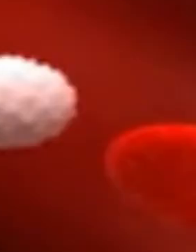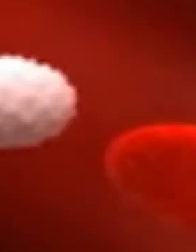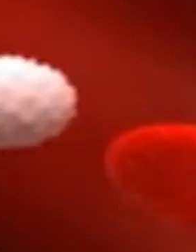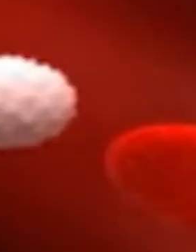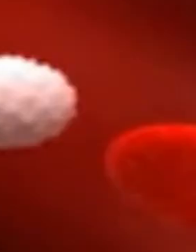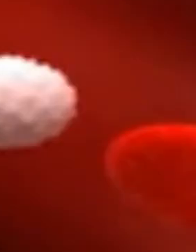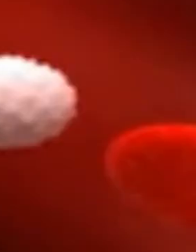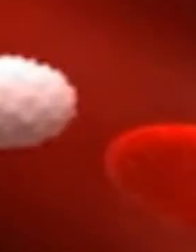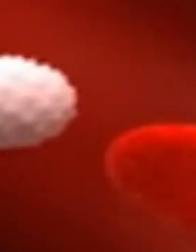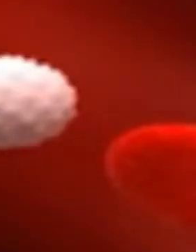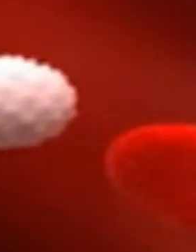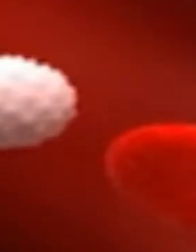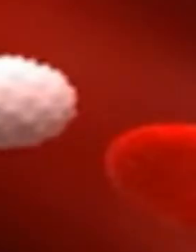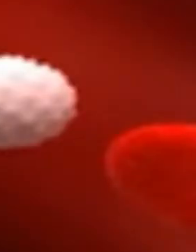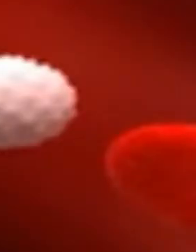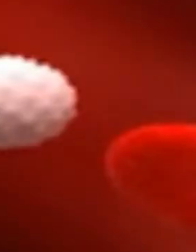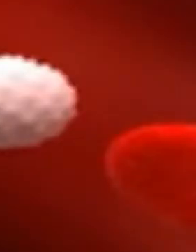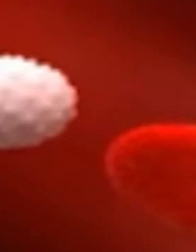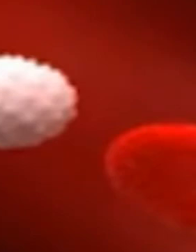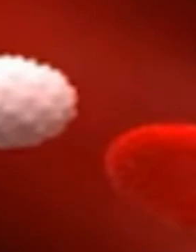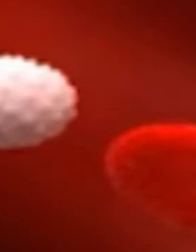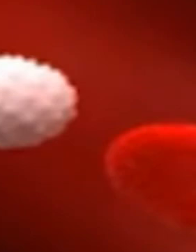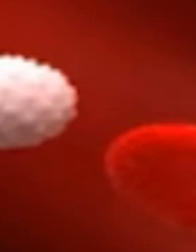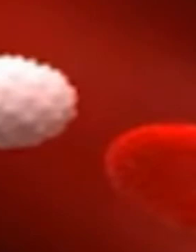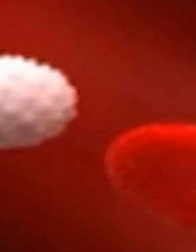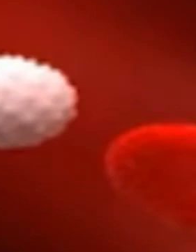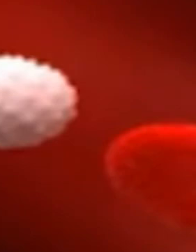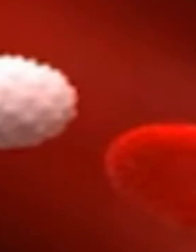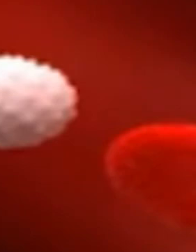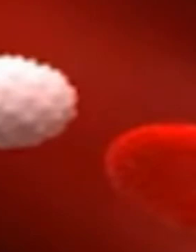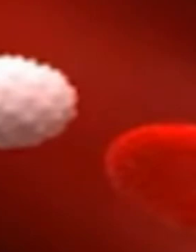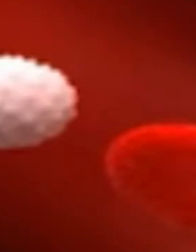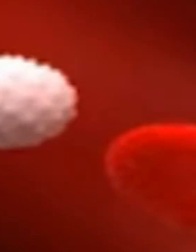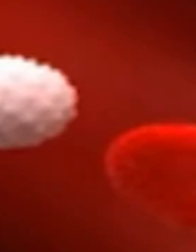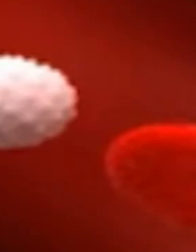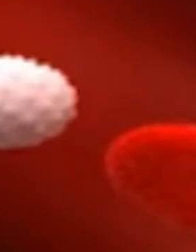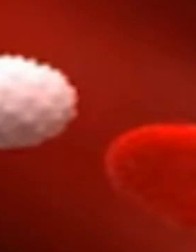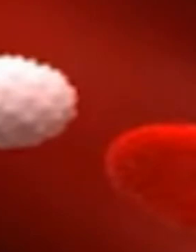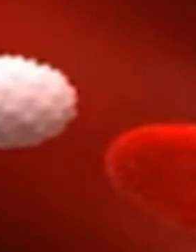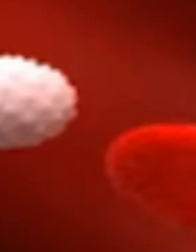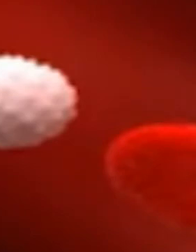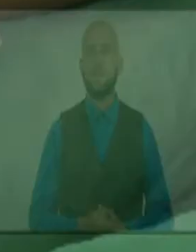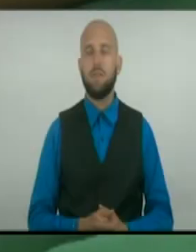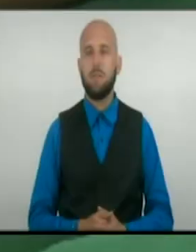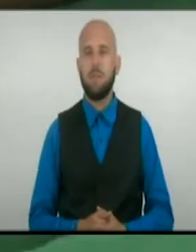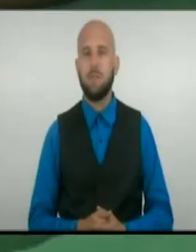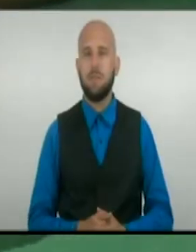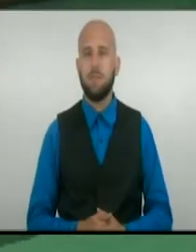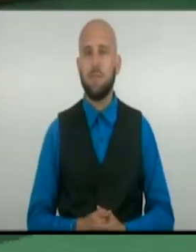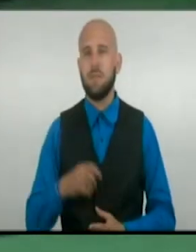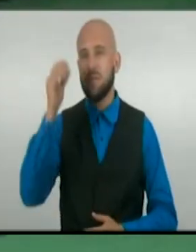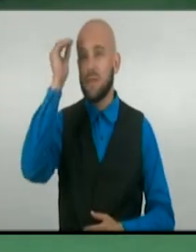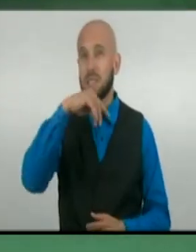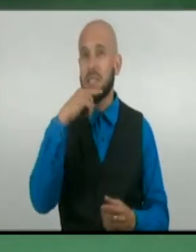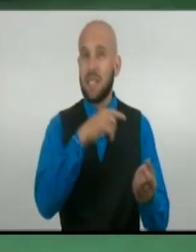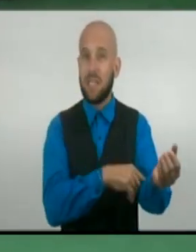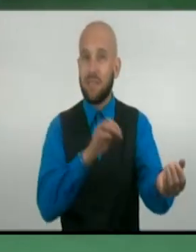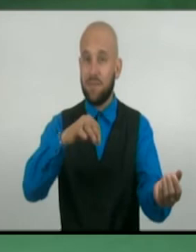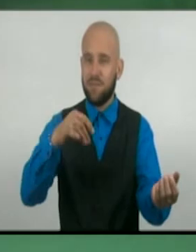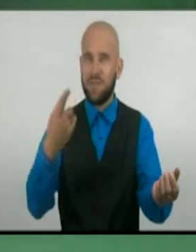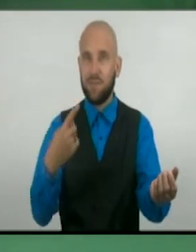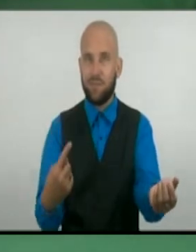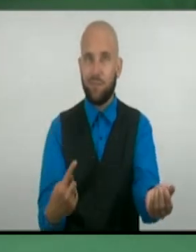glóbulos rojos plaquetas plasma etcétera los componentes sanguíneos se administran a través de una vena